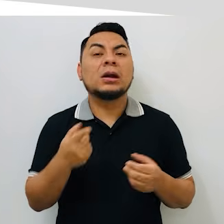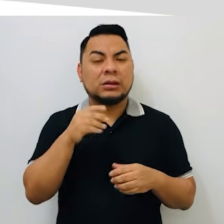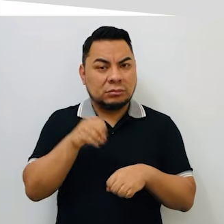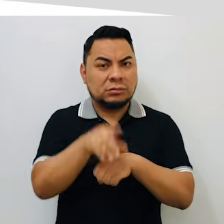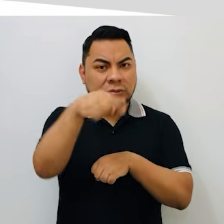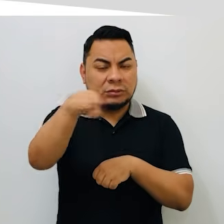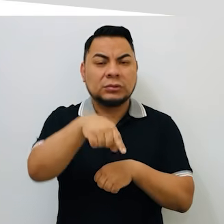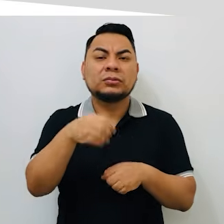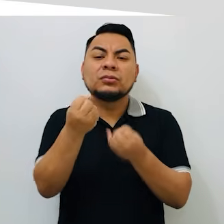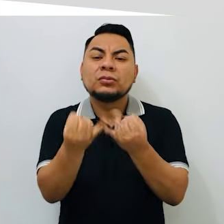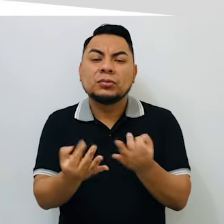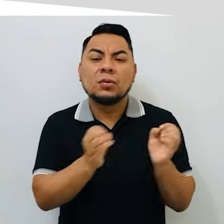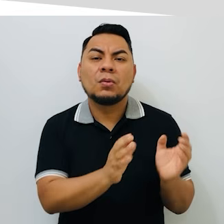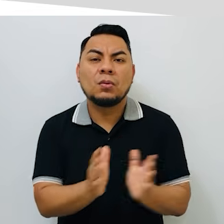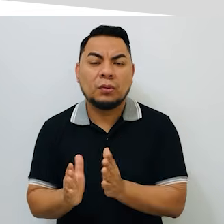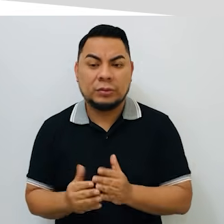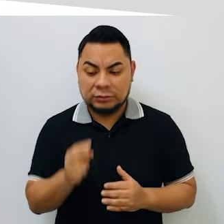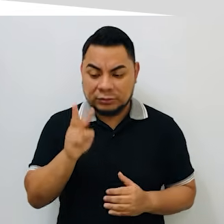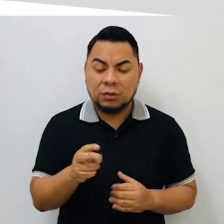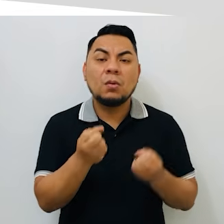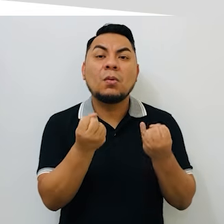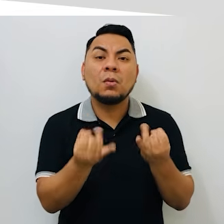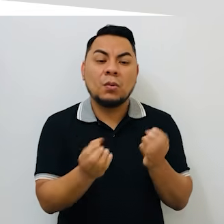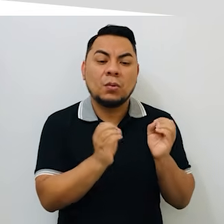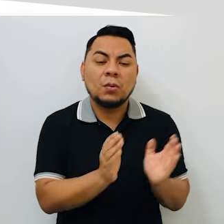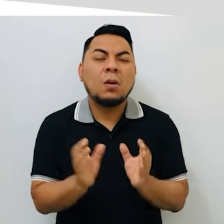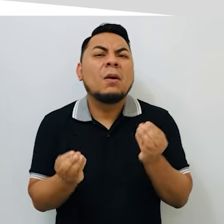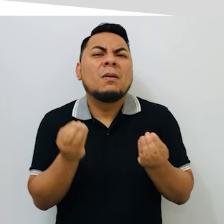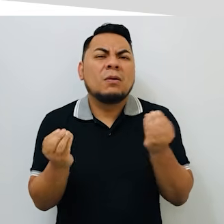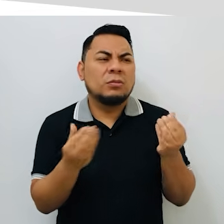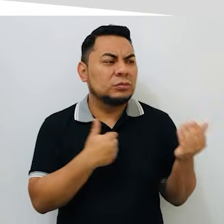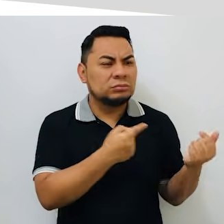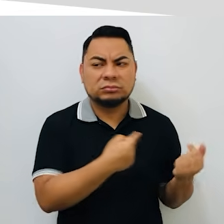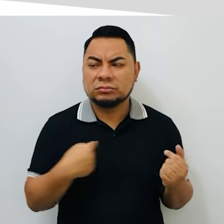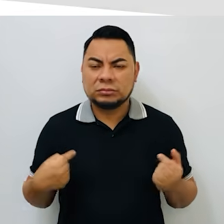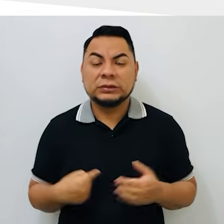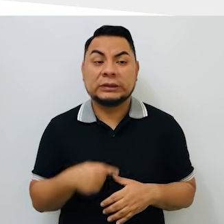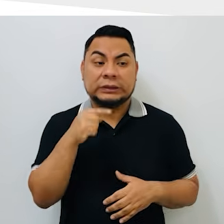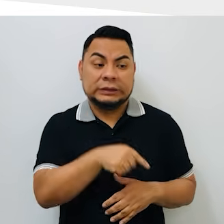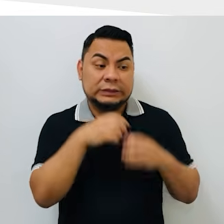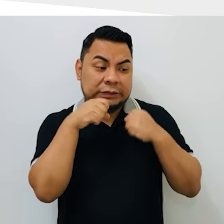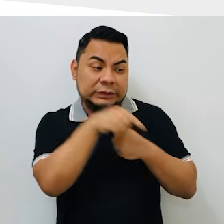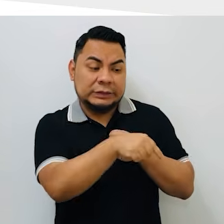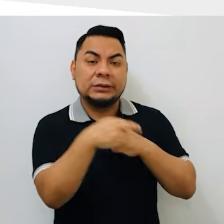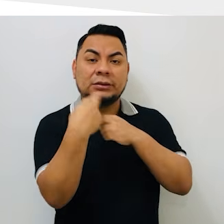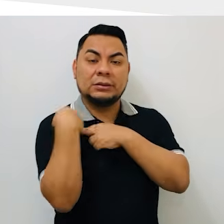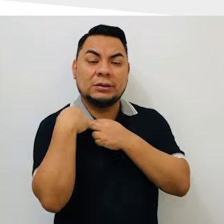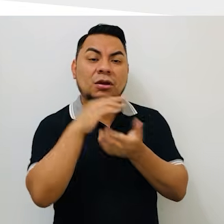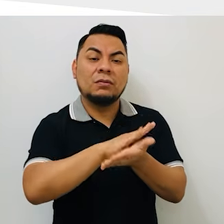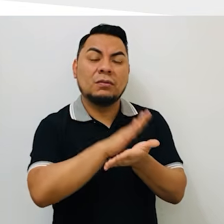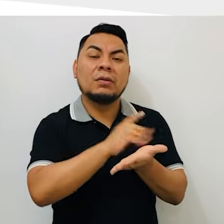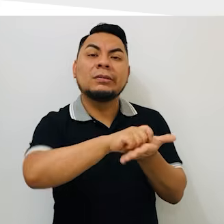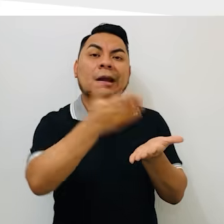posición recomendada para un escrutinio ordenado. El conteo se organizará de la siguiente manera. El secretario estará a